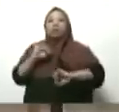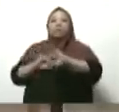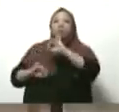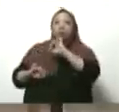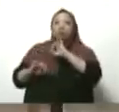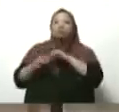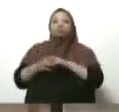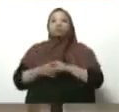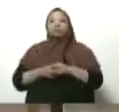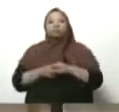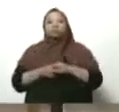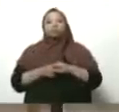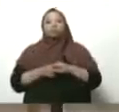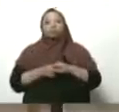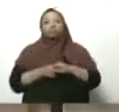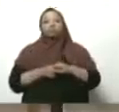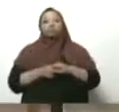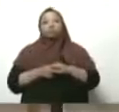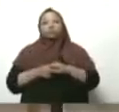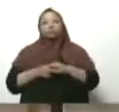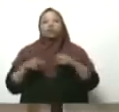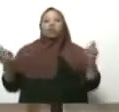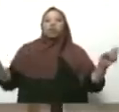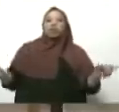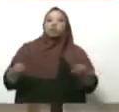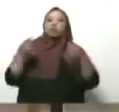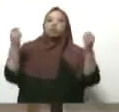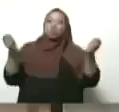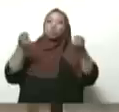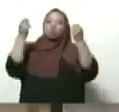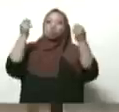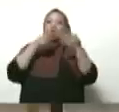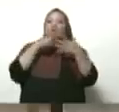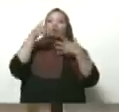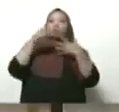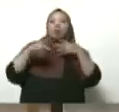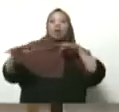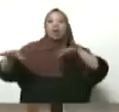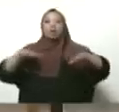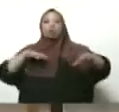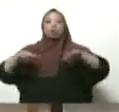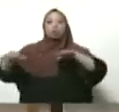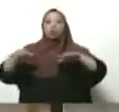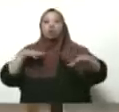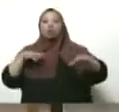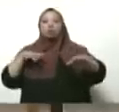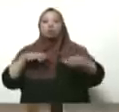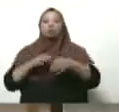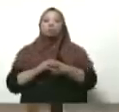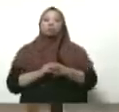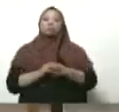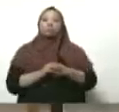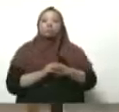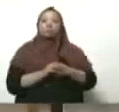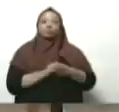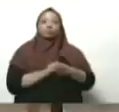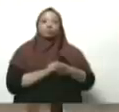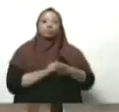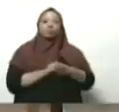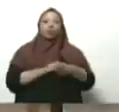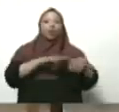sino que también yo diría en las campañas en los planes de acción que tengan que ver con alertar